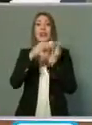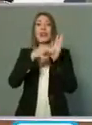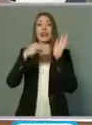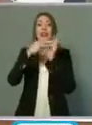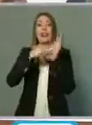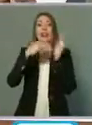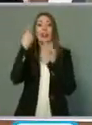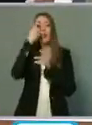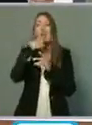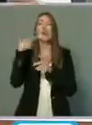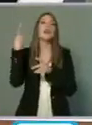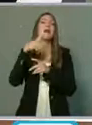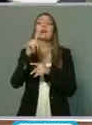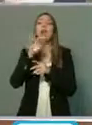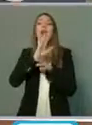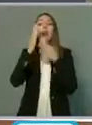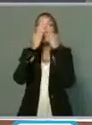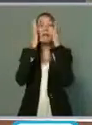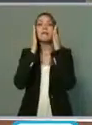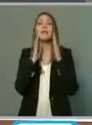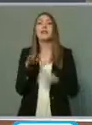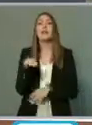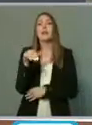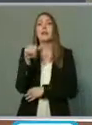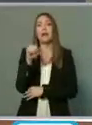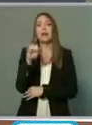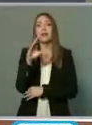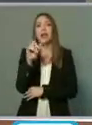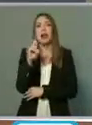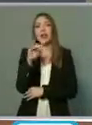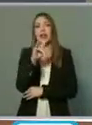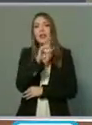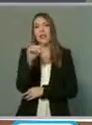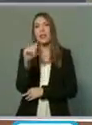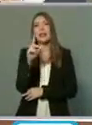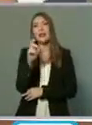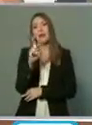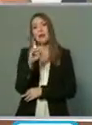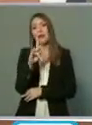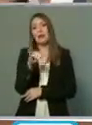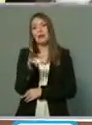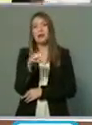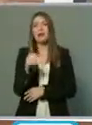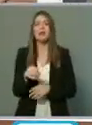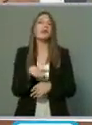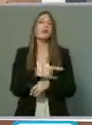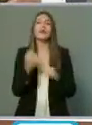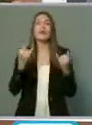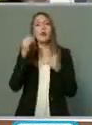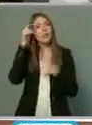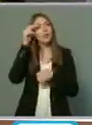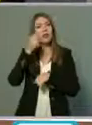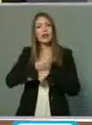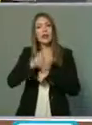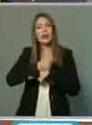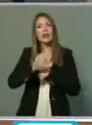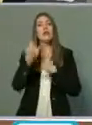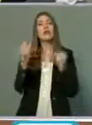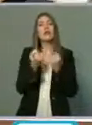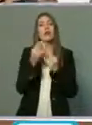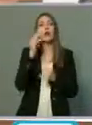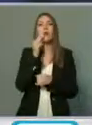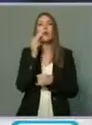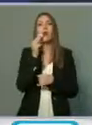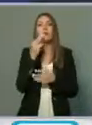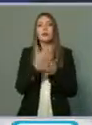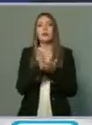exactamente, mi papá, pues tú sí sabes, ¿ok? Vamos a agregar zanahoria y nuez que tenemos ya previamente picadita. A